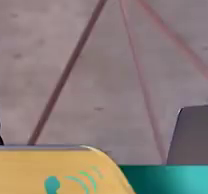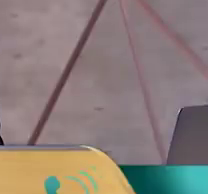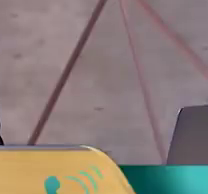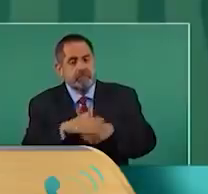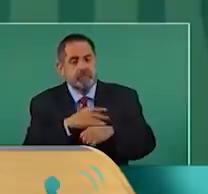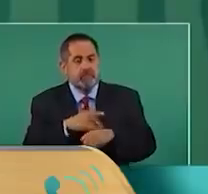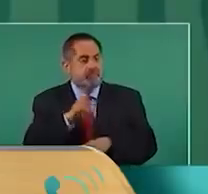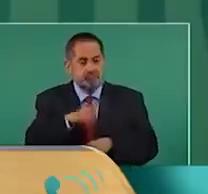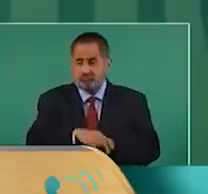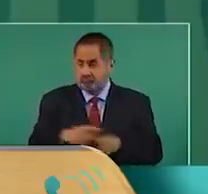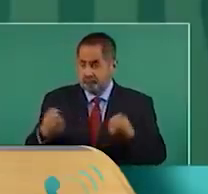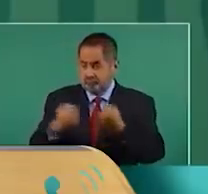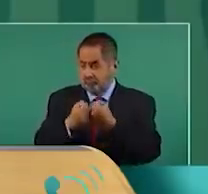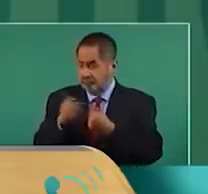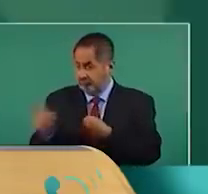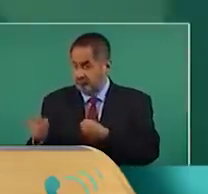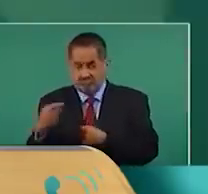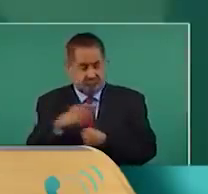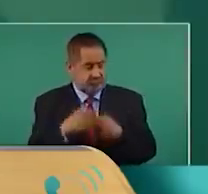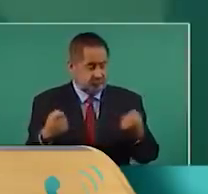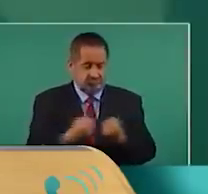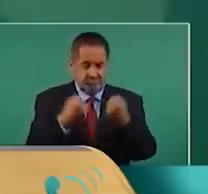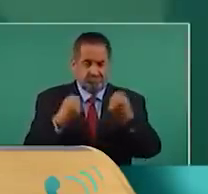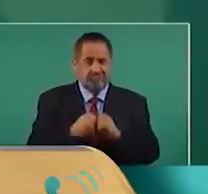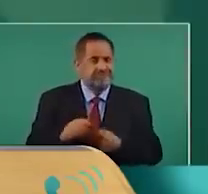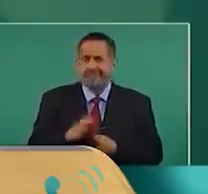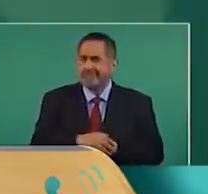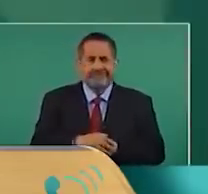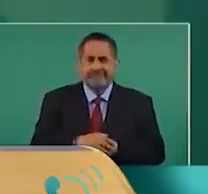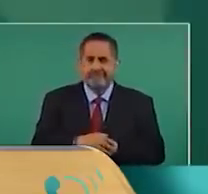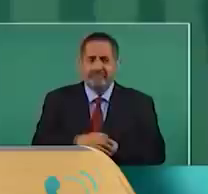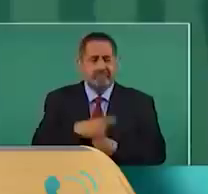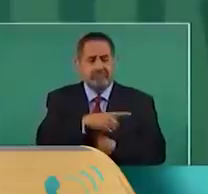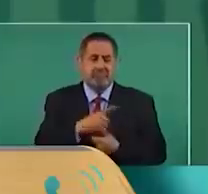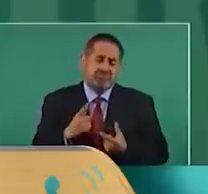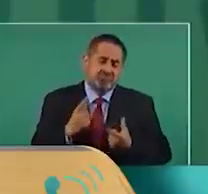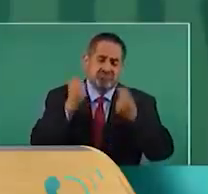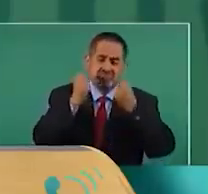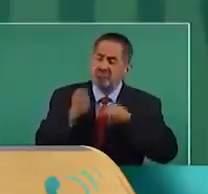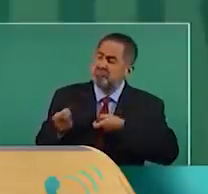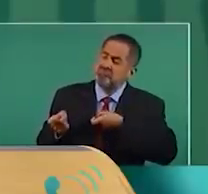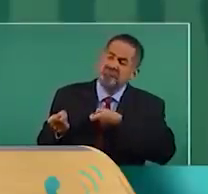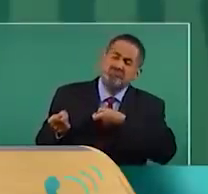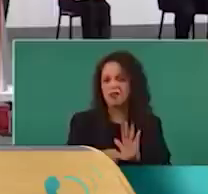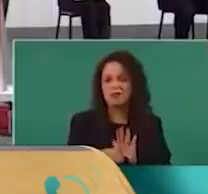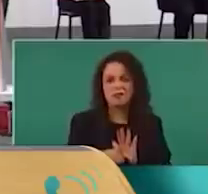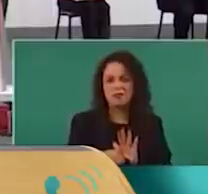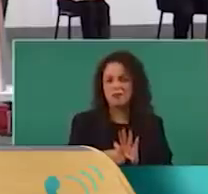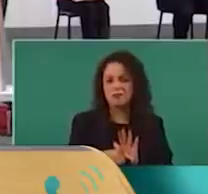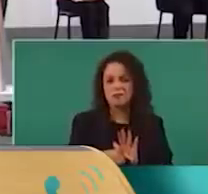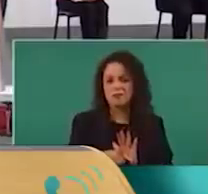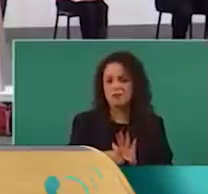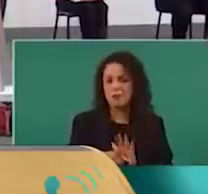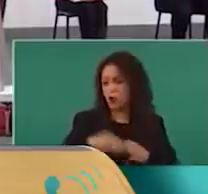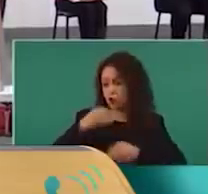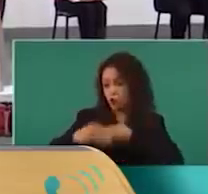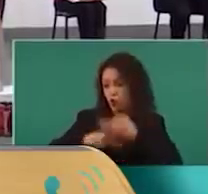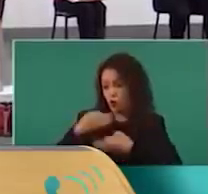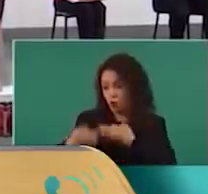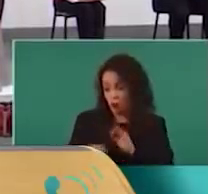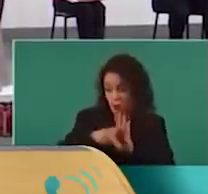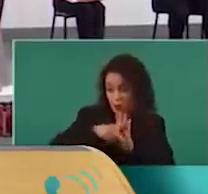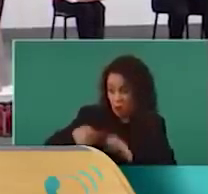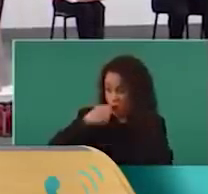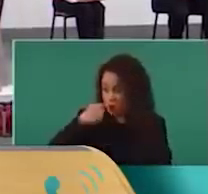esa libertad para pensar, para enseñar, para investigar, y no se ha perdido ni se